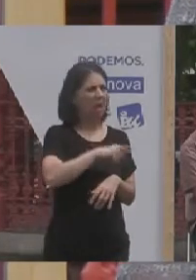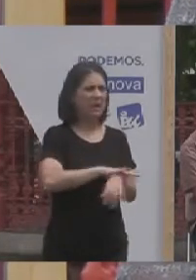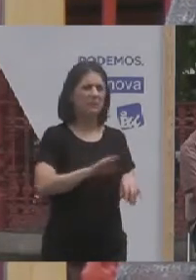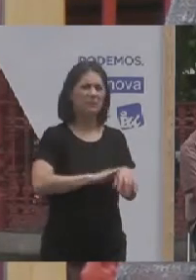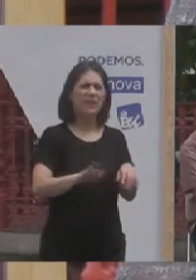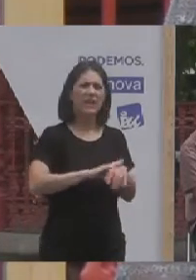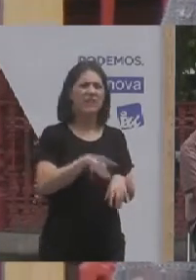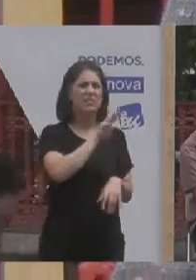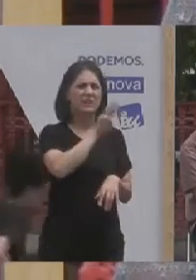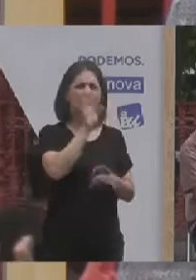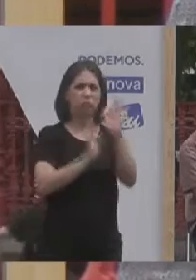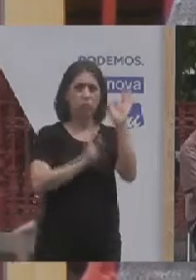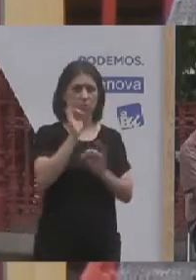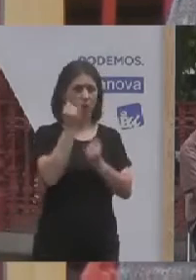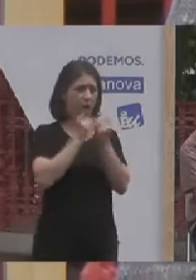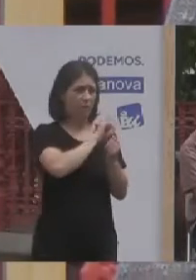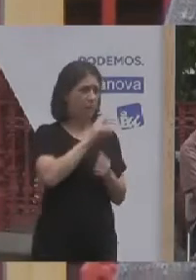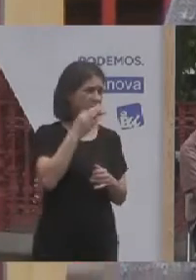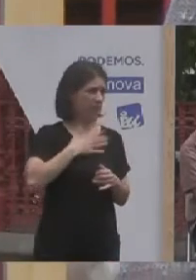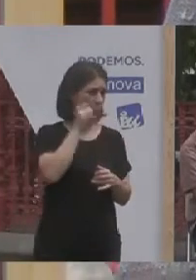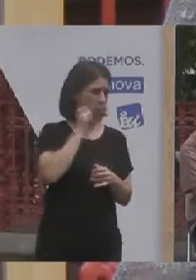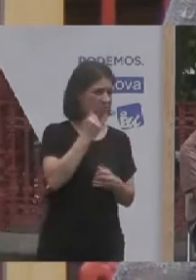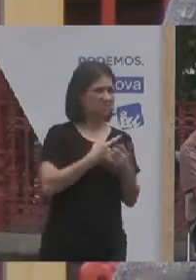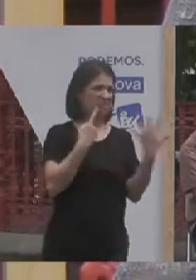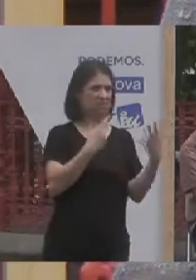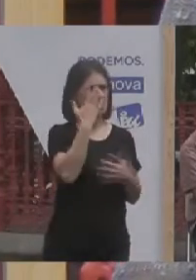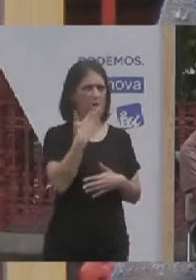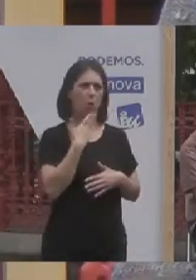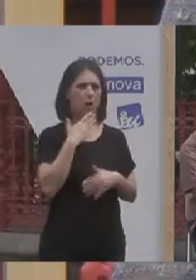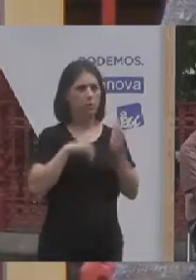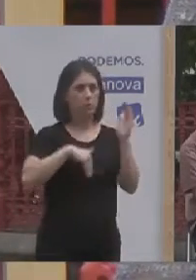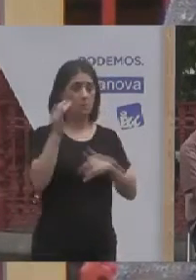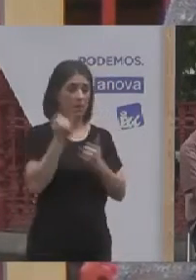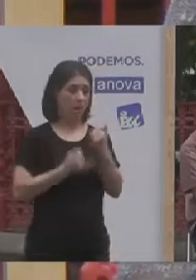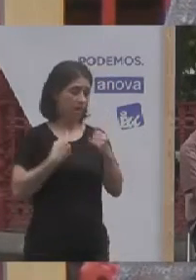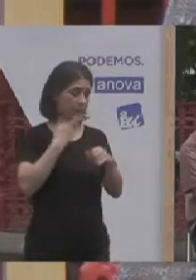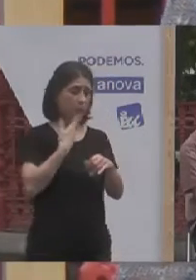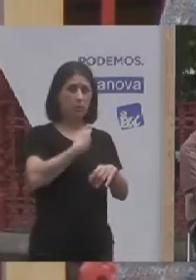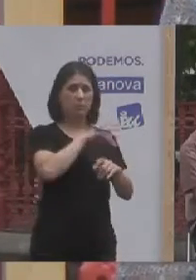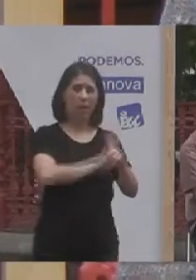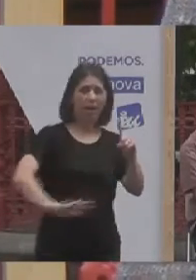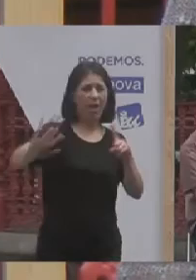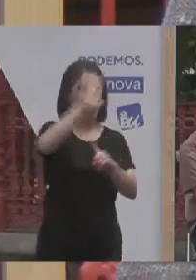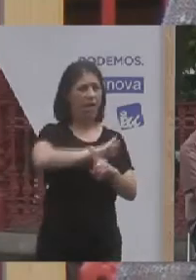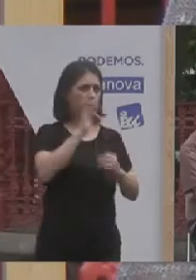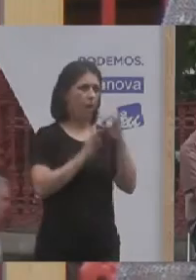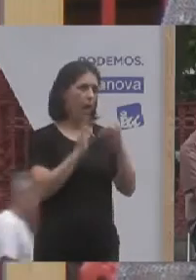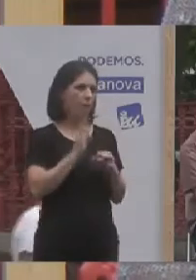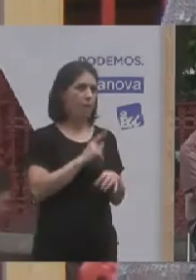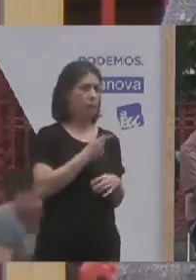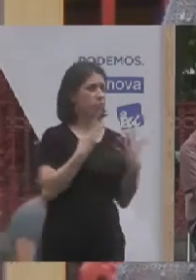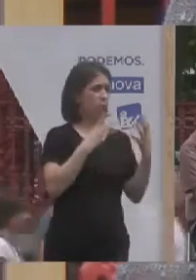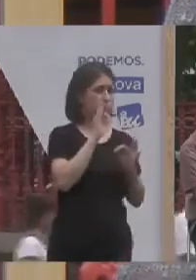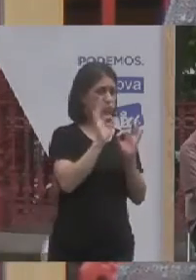os 65 anos, e que van a estar 8 puntos por riba da media do Estado e 4 puntos por riba da